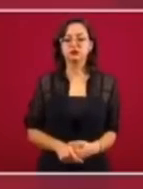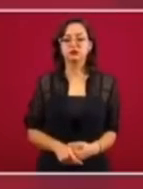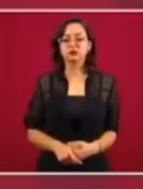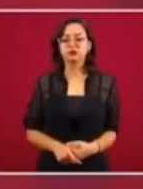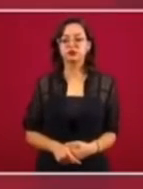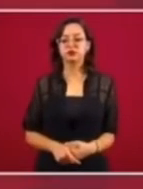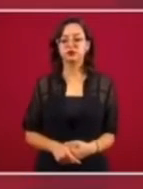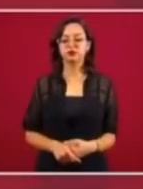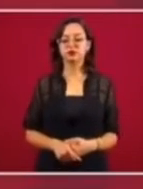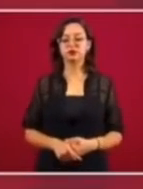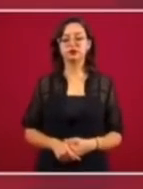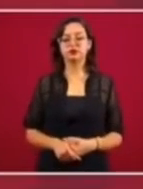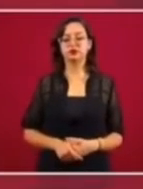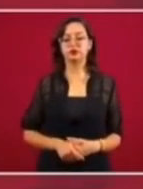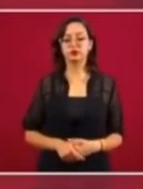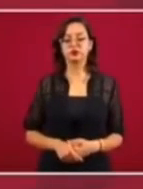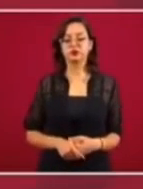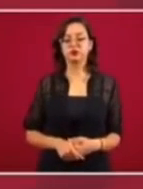Nosotros vamos a continuar